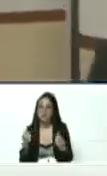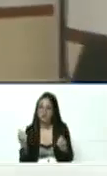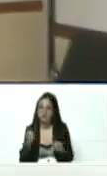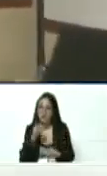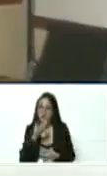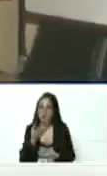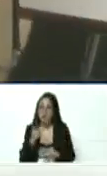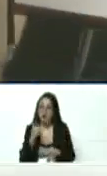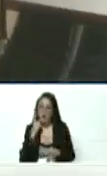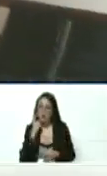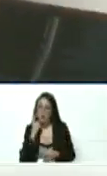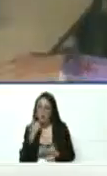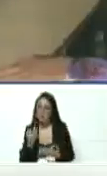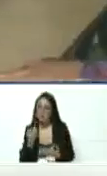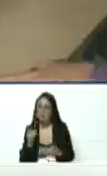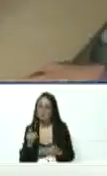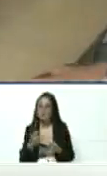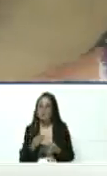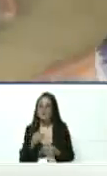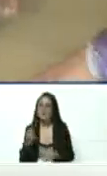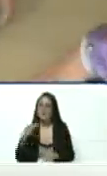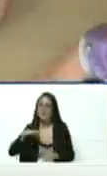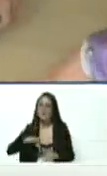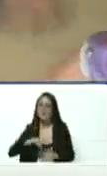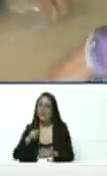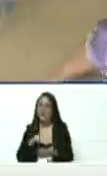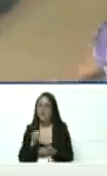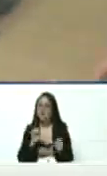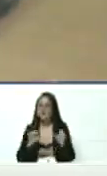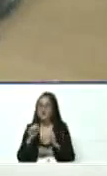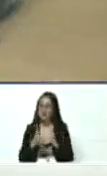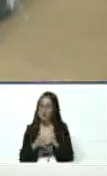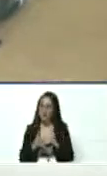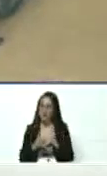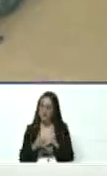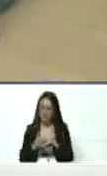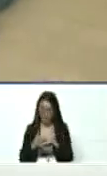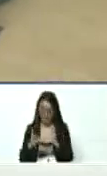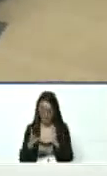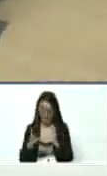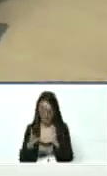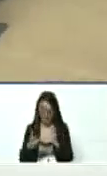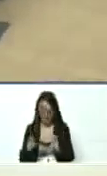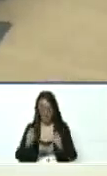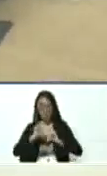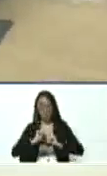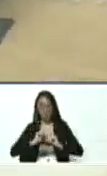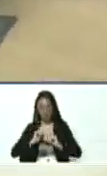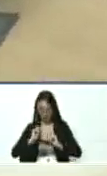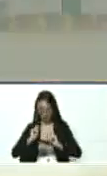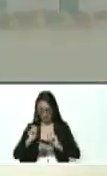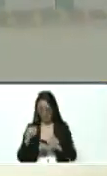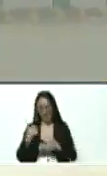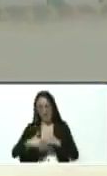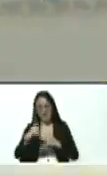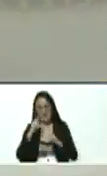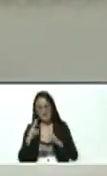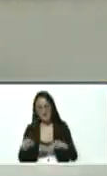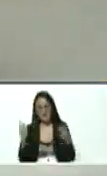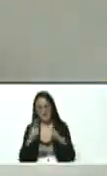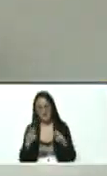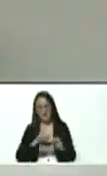buenos hábitos, y nos acompaña también el Fondo Nacional de Ciencia y Tecnología, porque usted ha instruido al Consejo Científico Presidencial que las líneas de